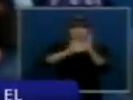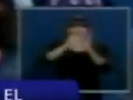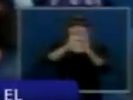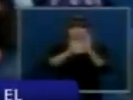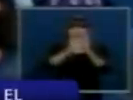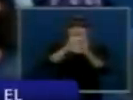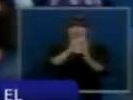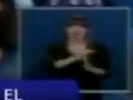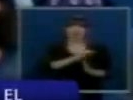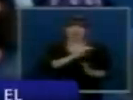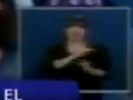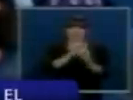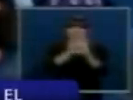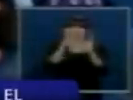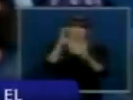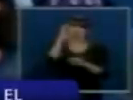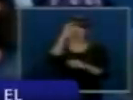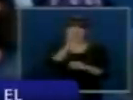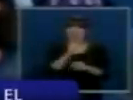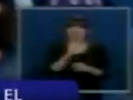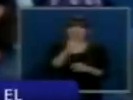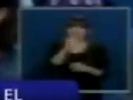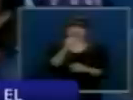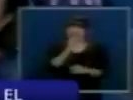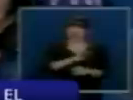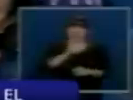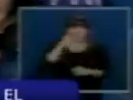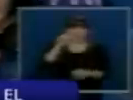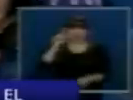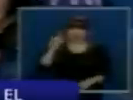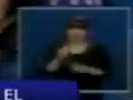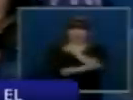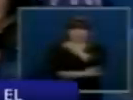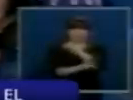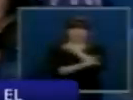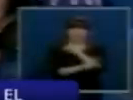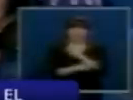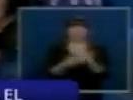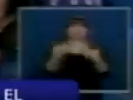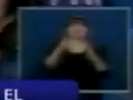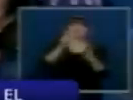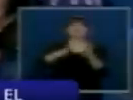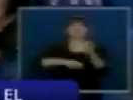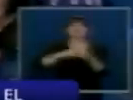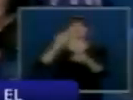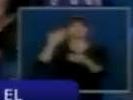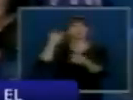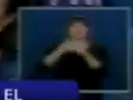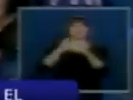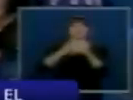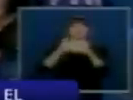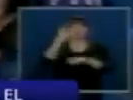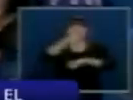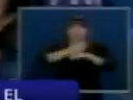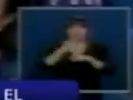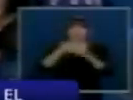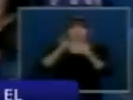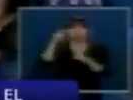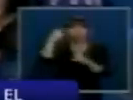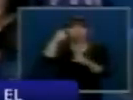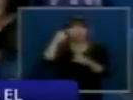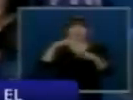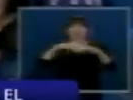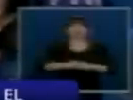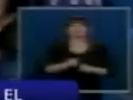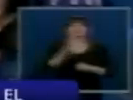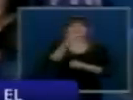condiciones claramente desfavorables para el Estado, que fueron firmados en los últimos días del anterior gobierno y amarrados por